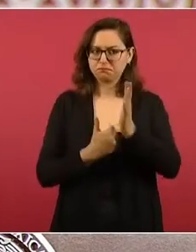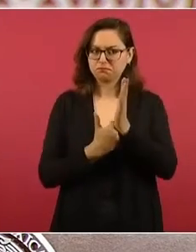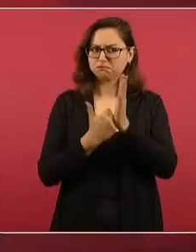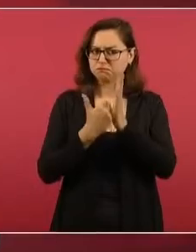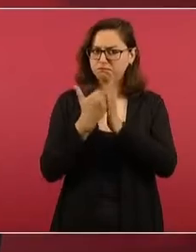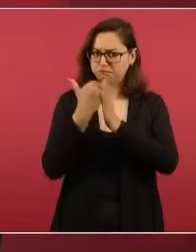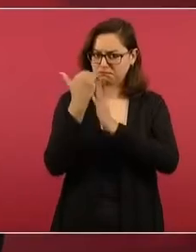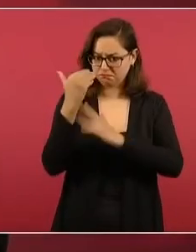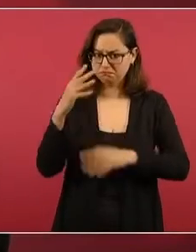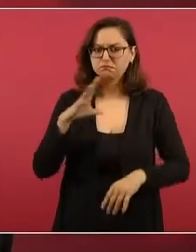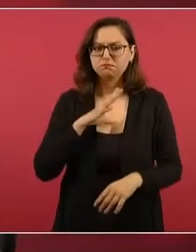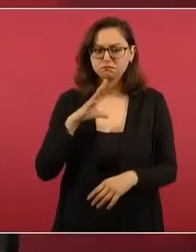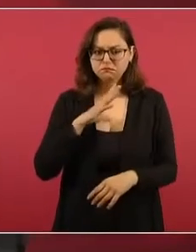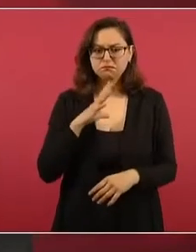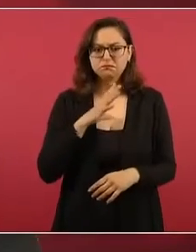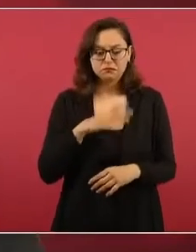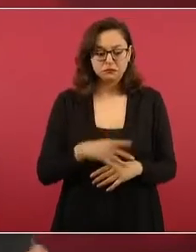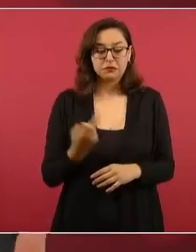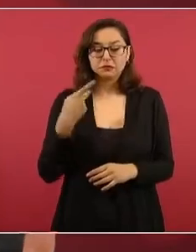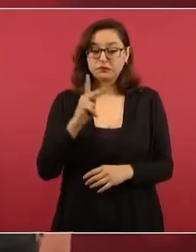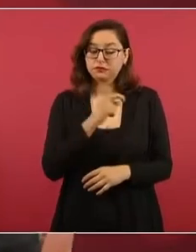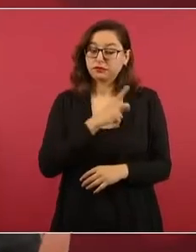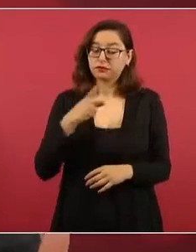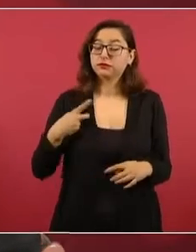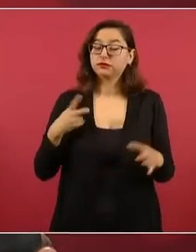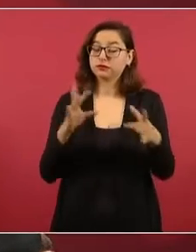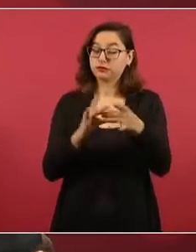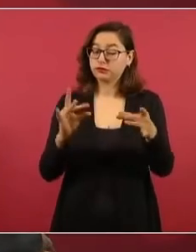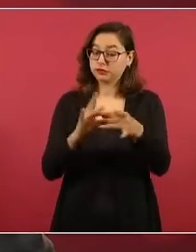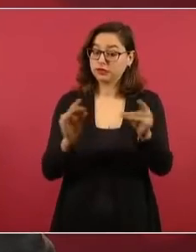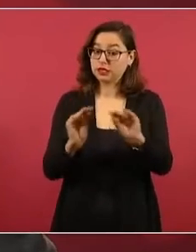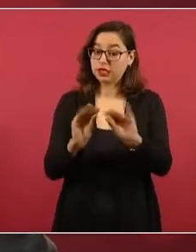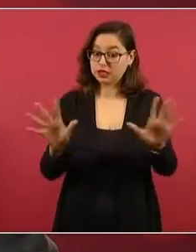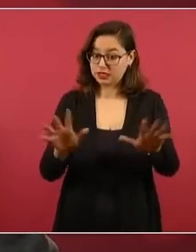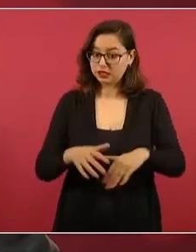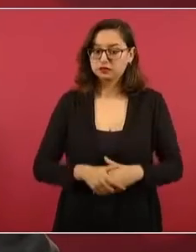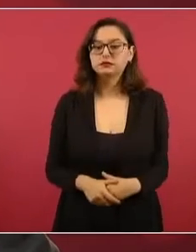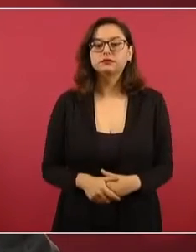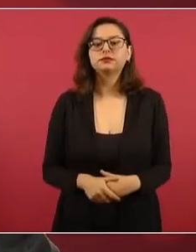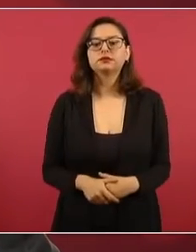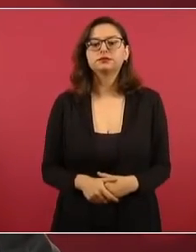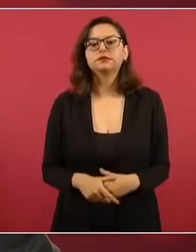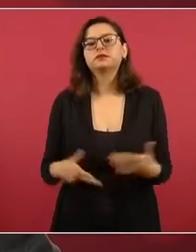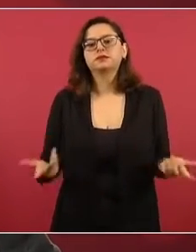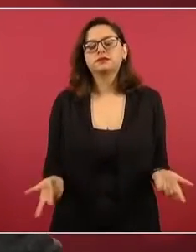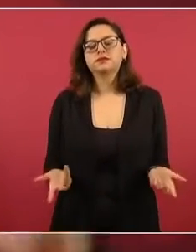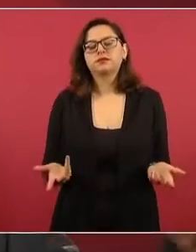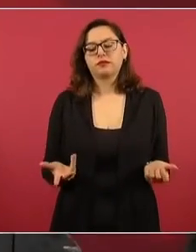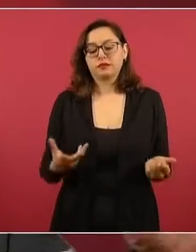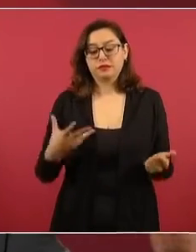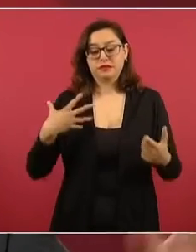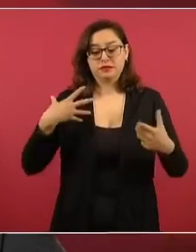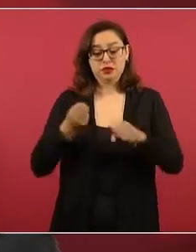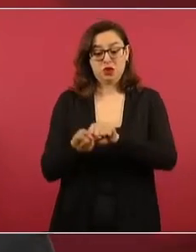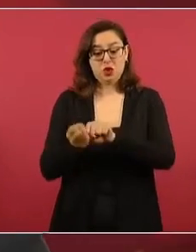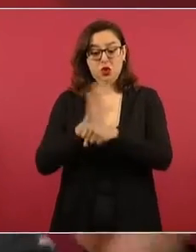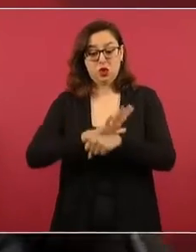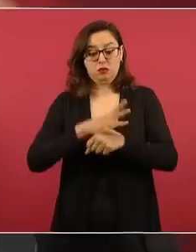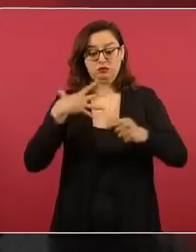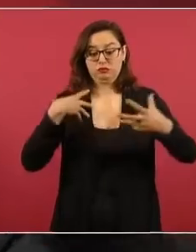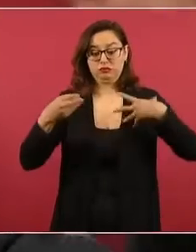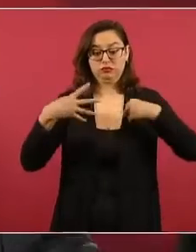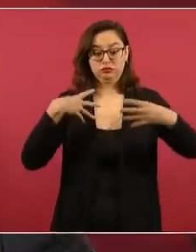gracias, para ponerlo en su justa dimensión. La pandemia de COVID, como hemos dicho, tuvo dos grandes